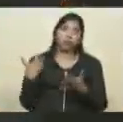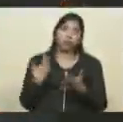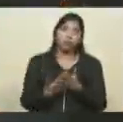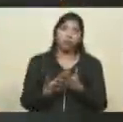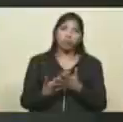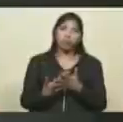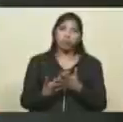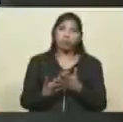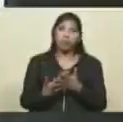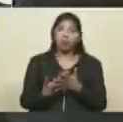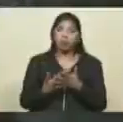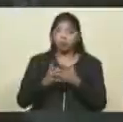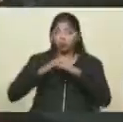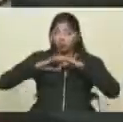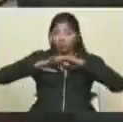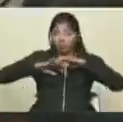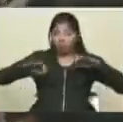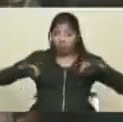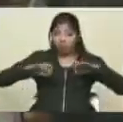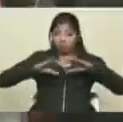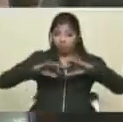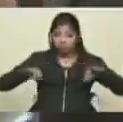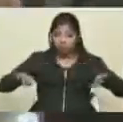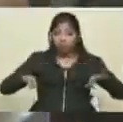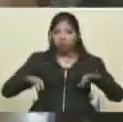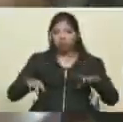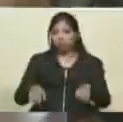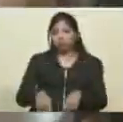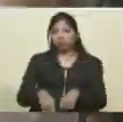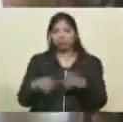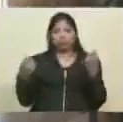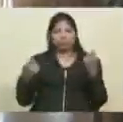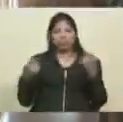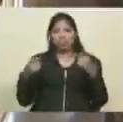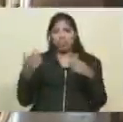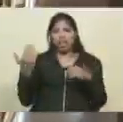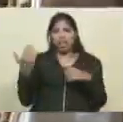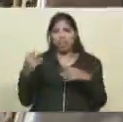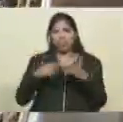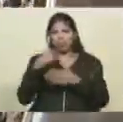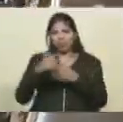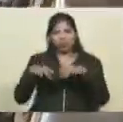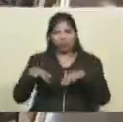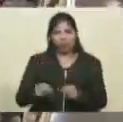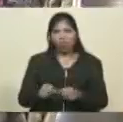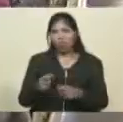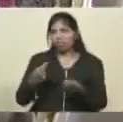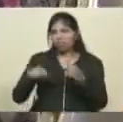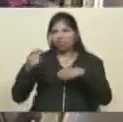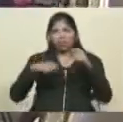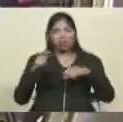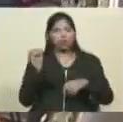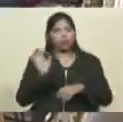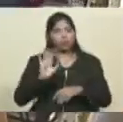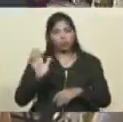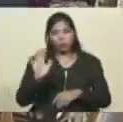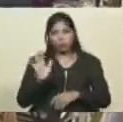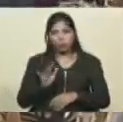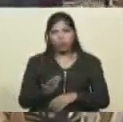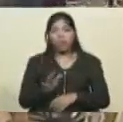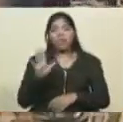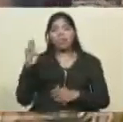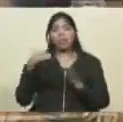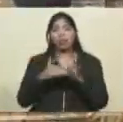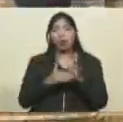un proyecto capitalista, neoliberal, que hay que desmontar. Y allí los 5.000 adultos mayores